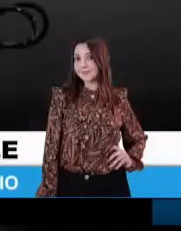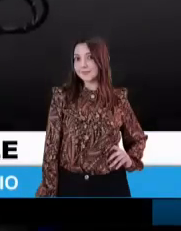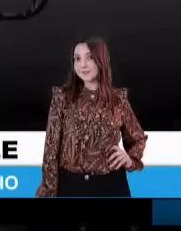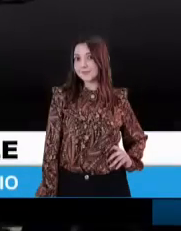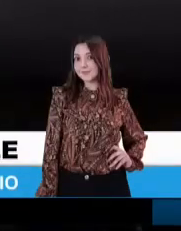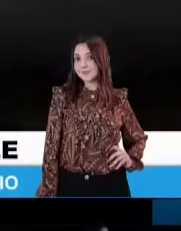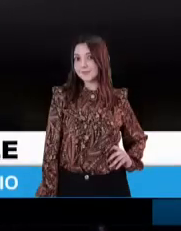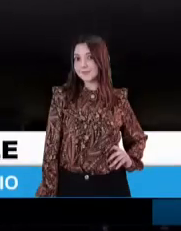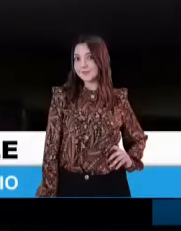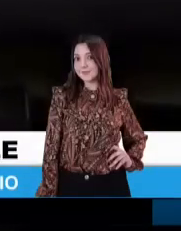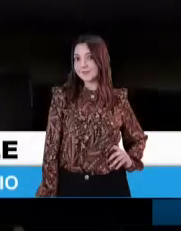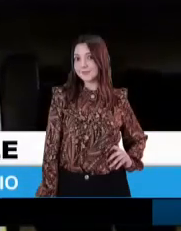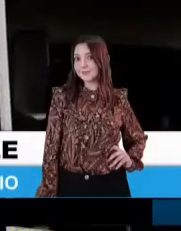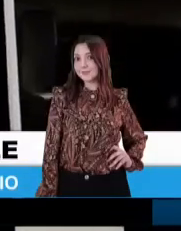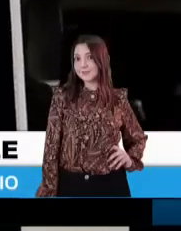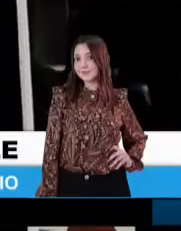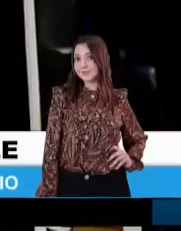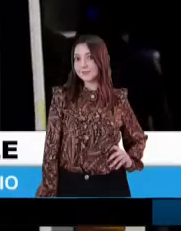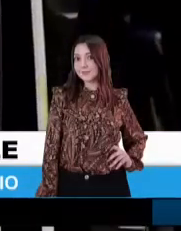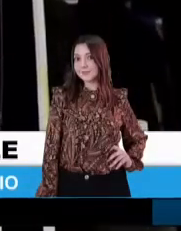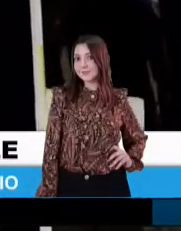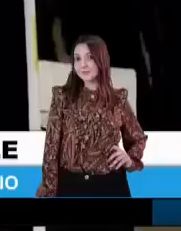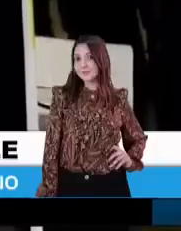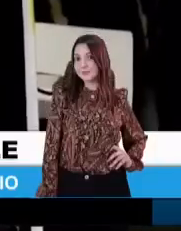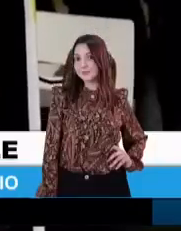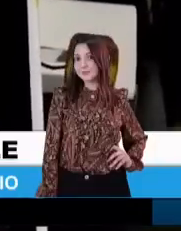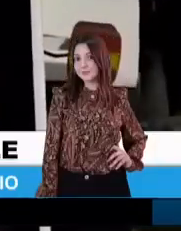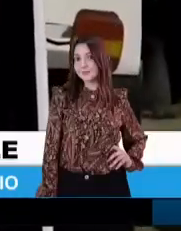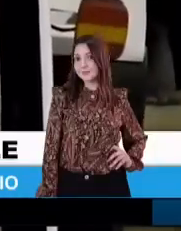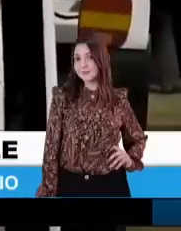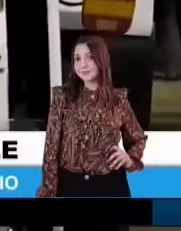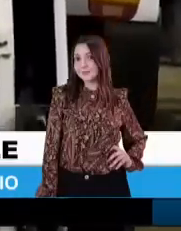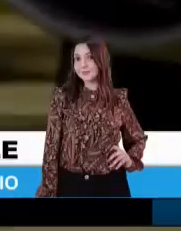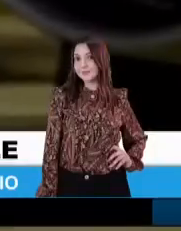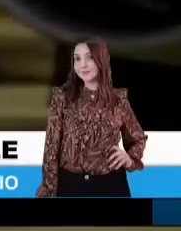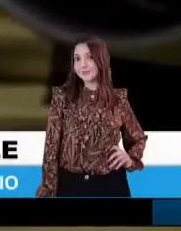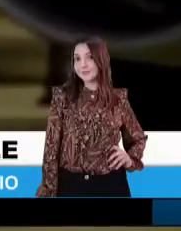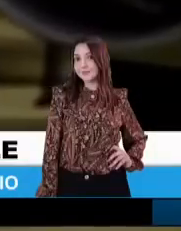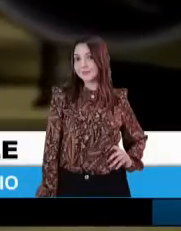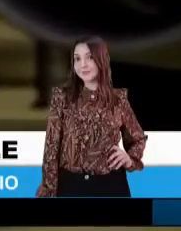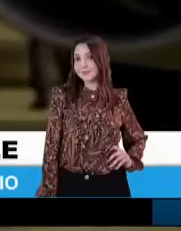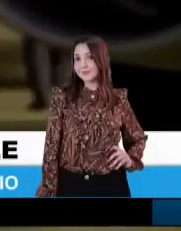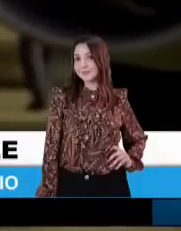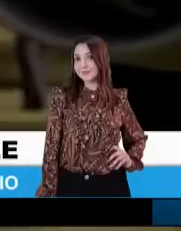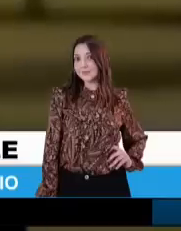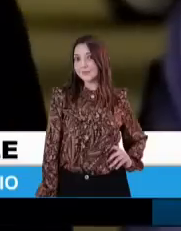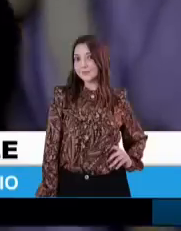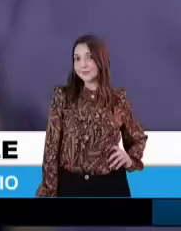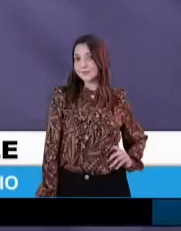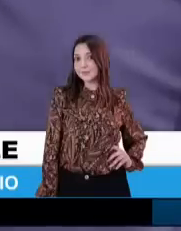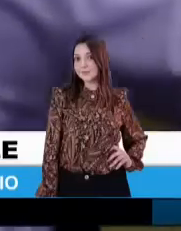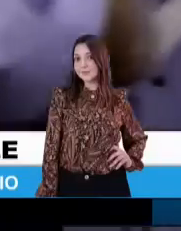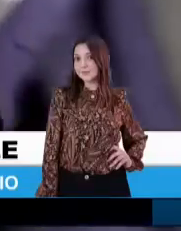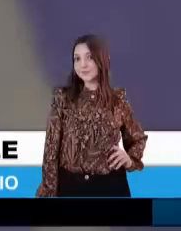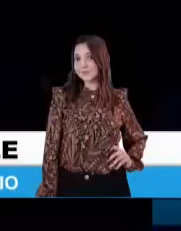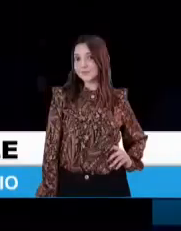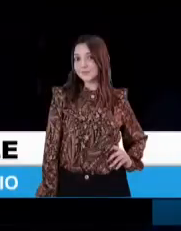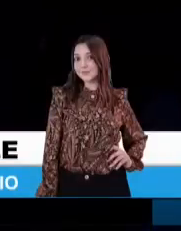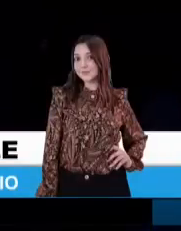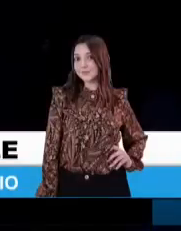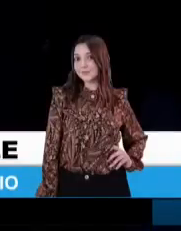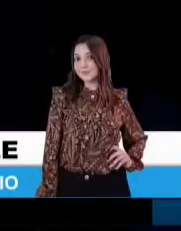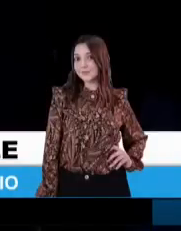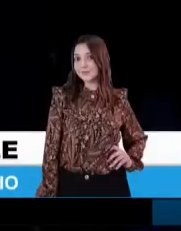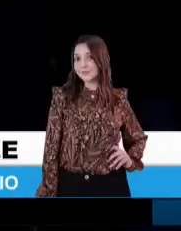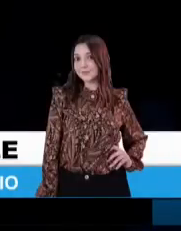si queremos seguir discutiendo lo que somos o si queremos crear un bloque para negociar con más fuerzas posibilidades de crecer. Sin